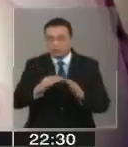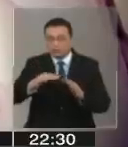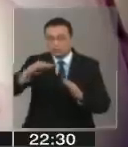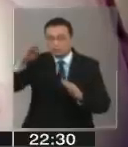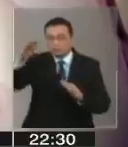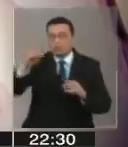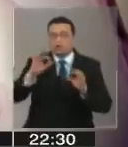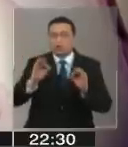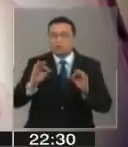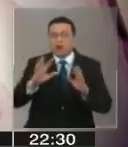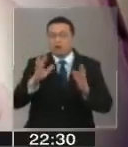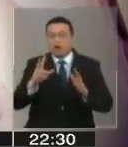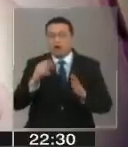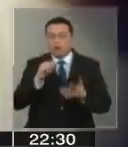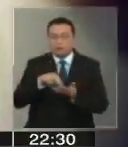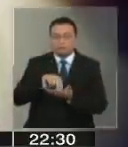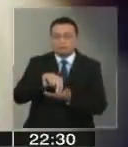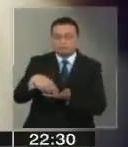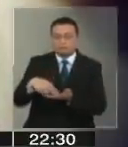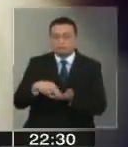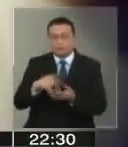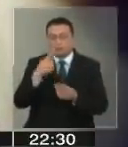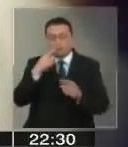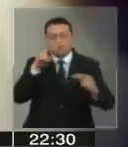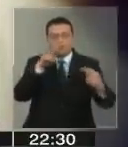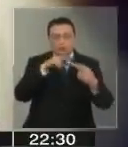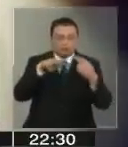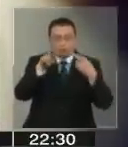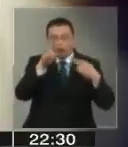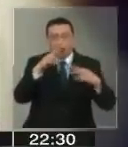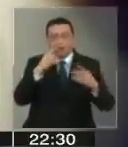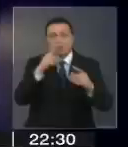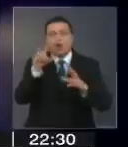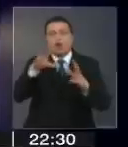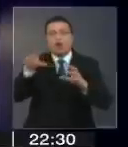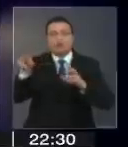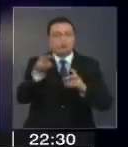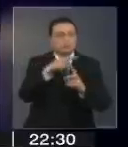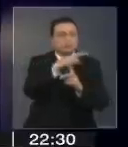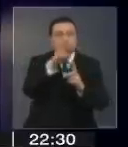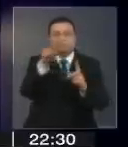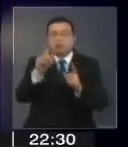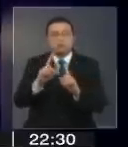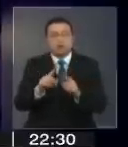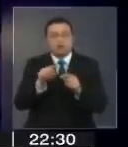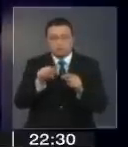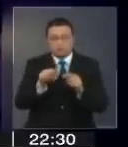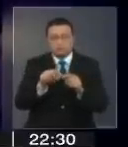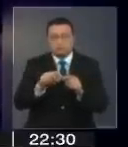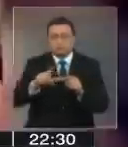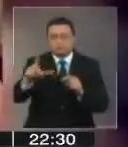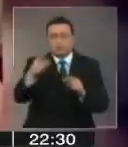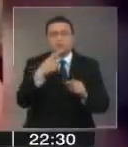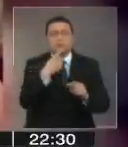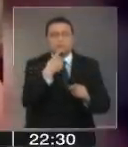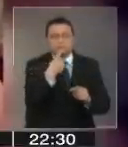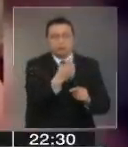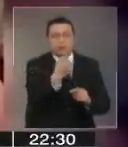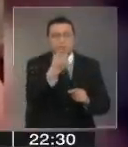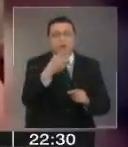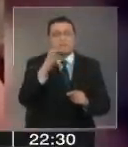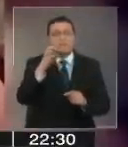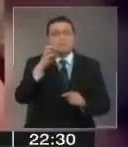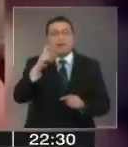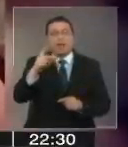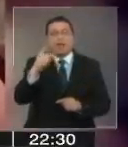crecimiento, ni de postura, ni de estimulación visual, de seguir objetos. Hasta que ahí decidimos consultar a un